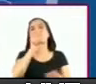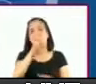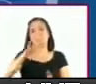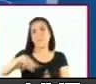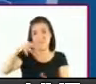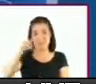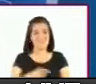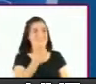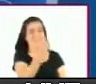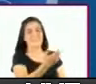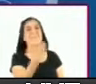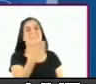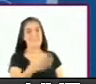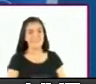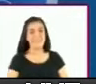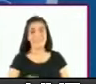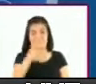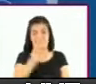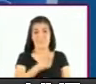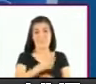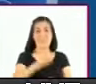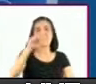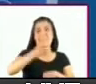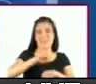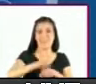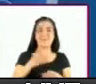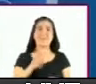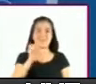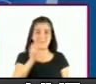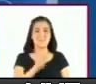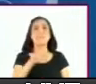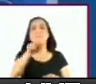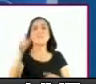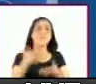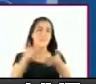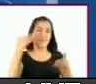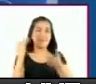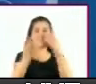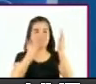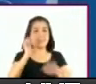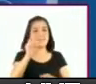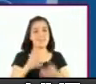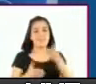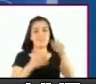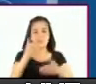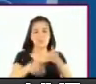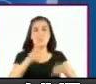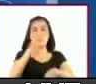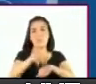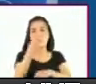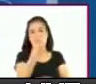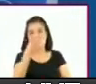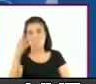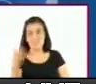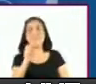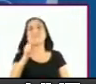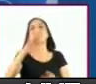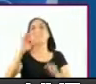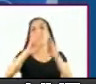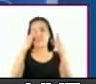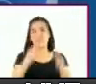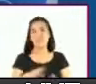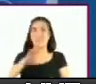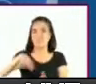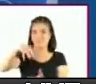Es correcto. En primer grado de secundaria, estudiaron sucesiones numéricas o de figuras geométricas y determinaron algunos